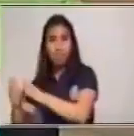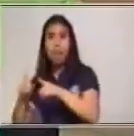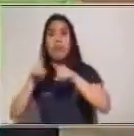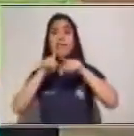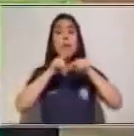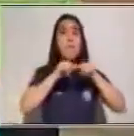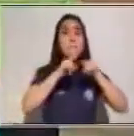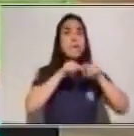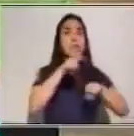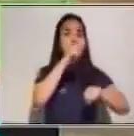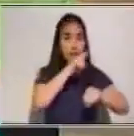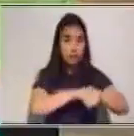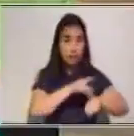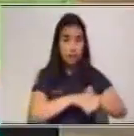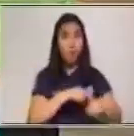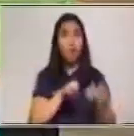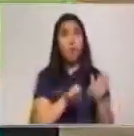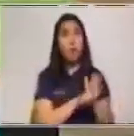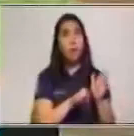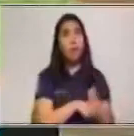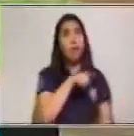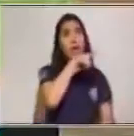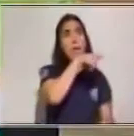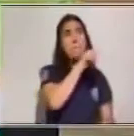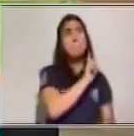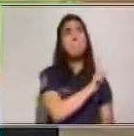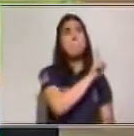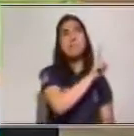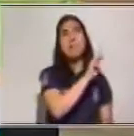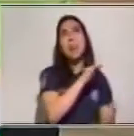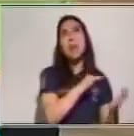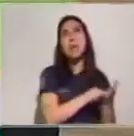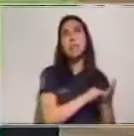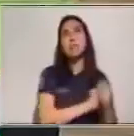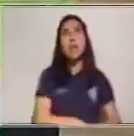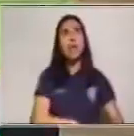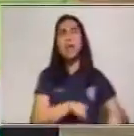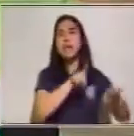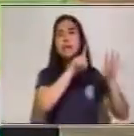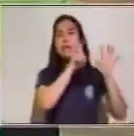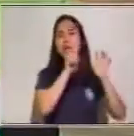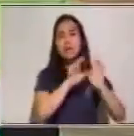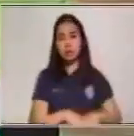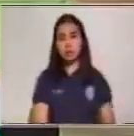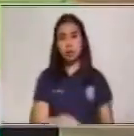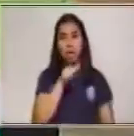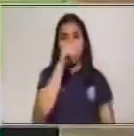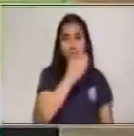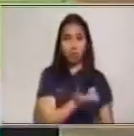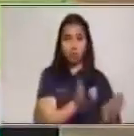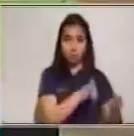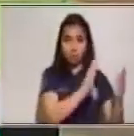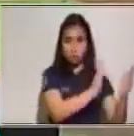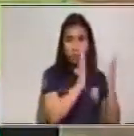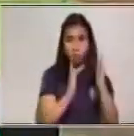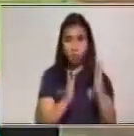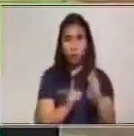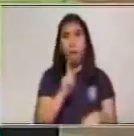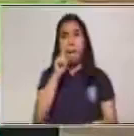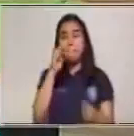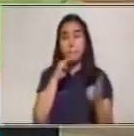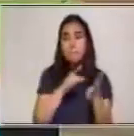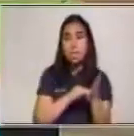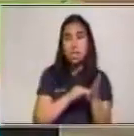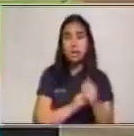se llama línea de tiempo. Aquí tiene mucho que ver la época, el año, el siglo, y que no lo confundas con